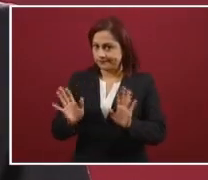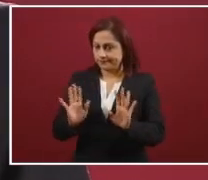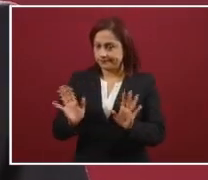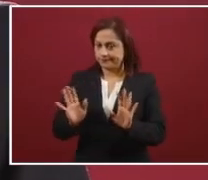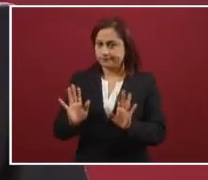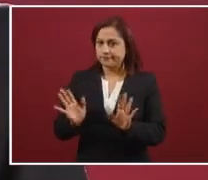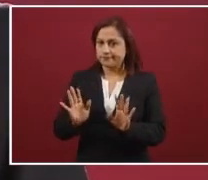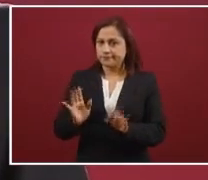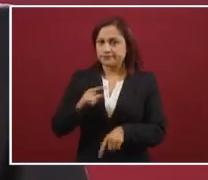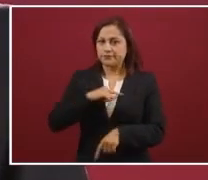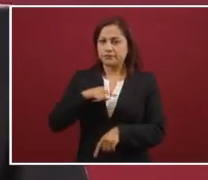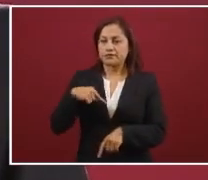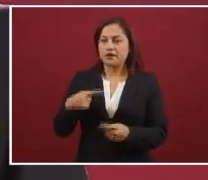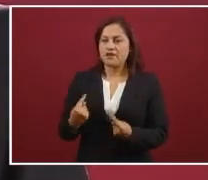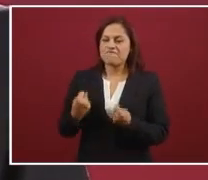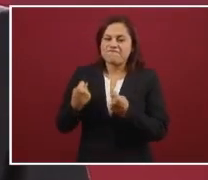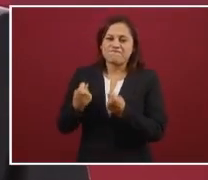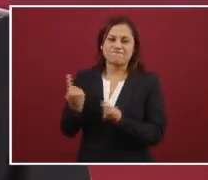autoritario.